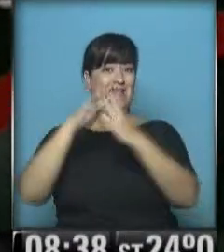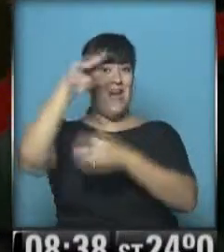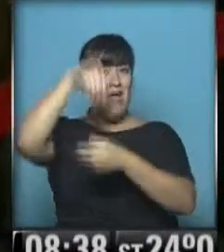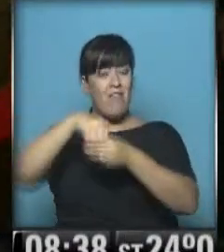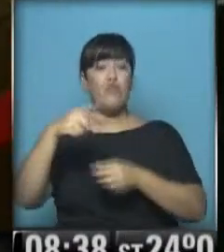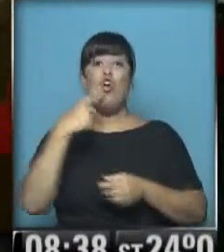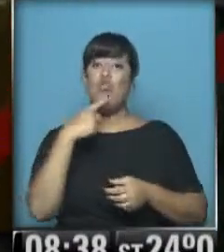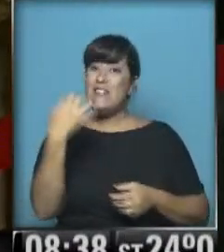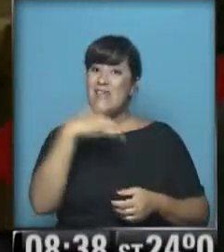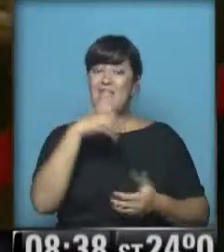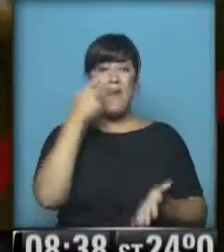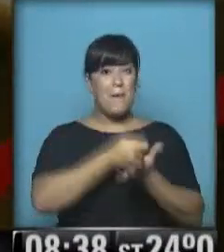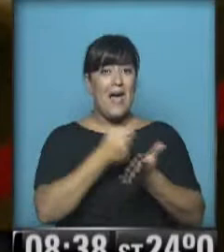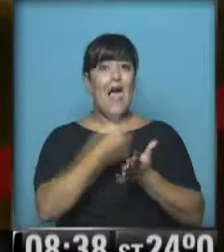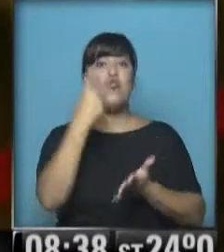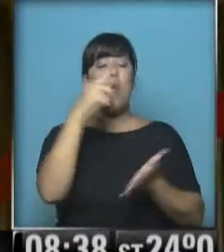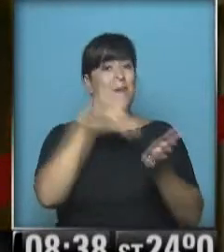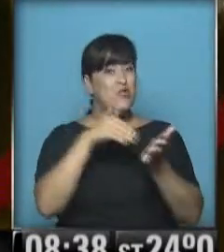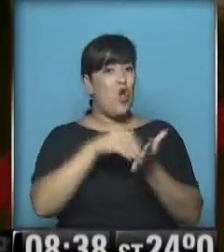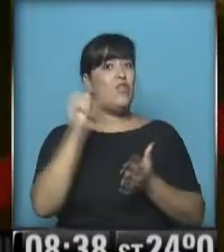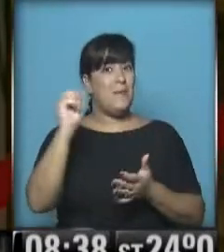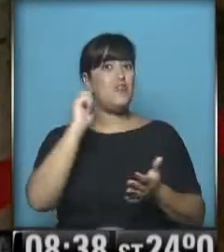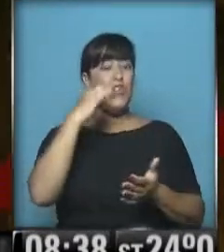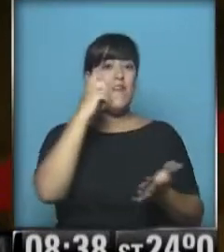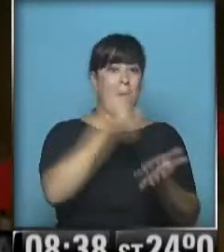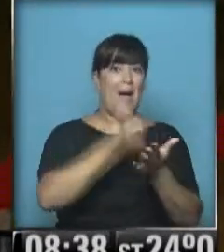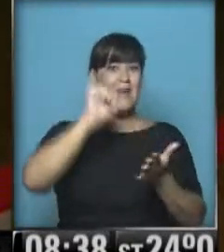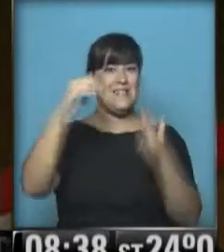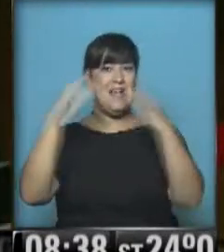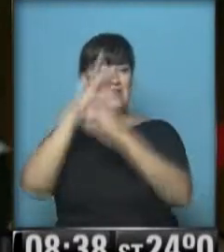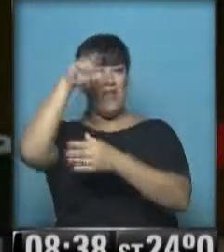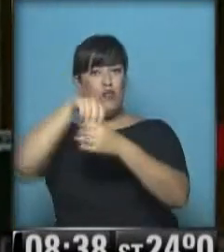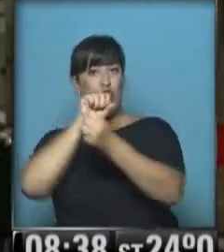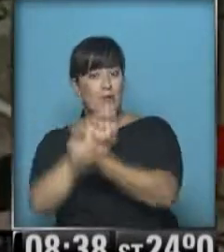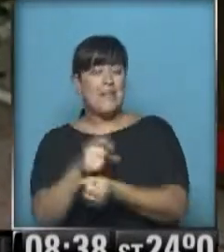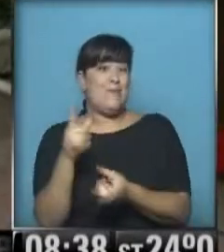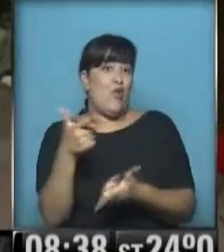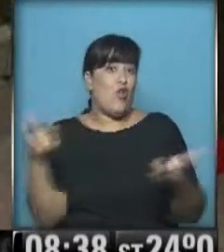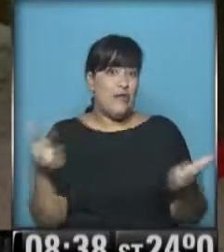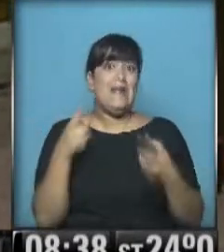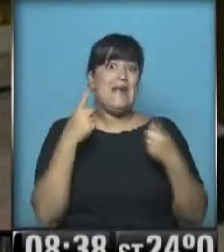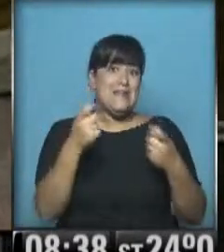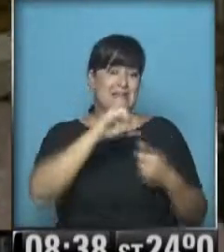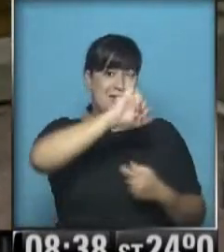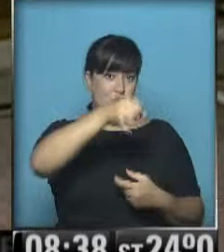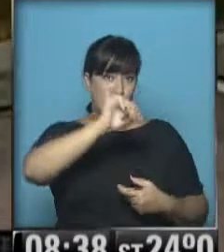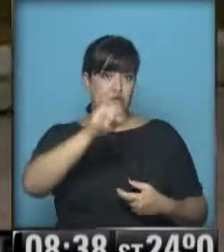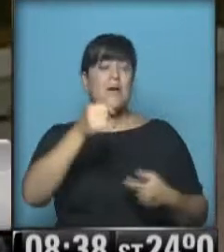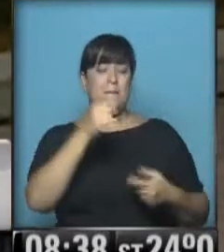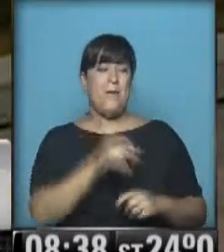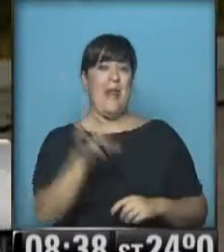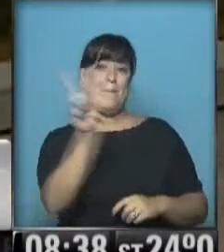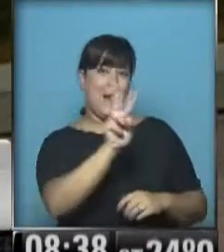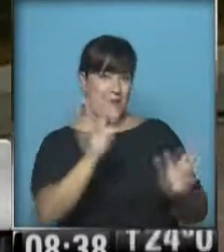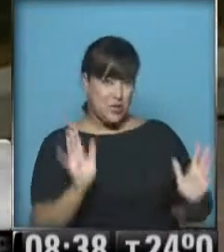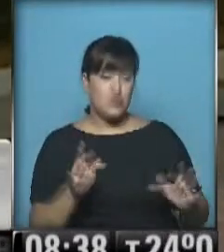un millón de pesos en este momento que es el dinero que no posee según su abogado y que necesita como fianza para poder adherirse a este